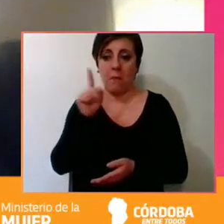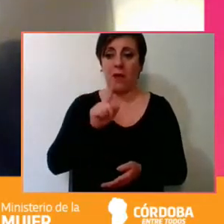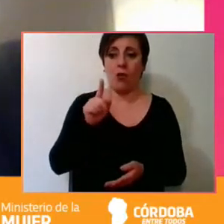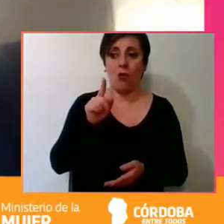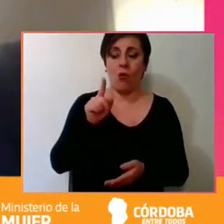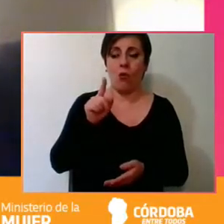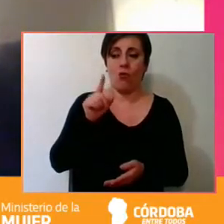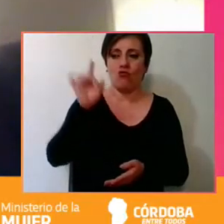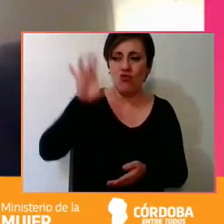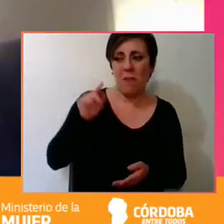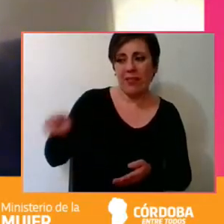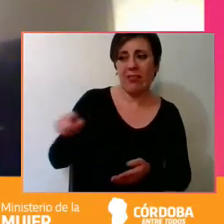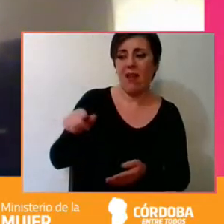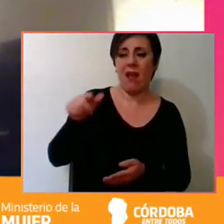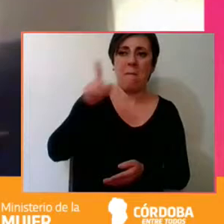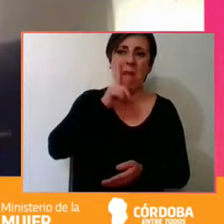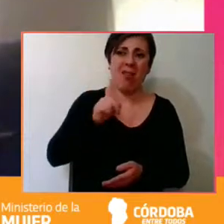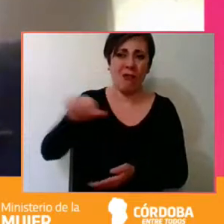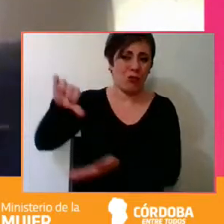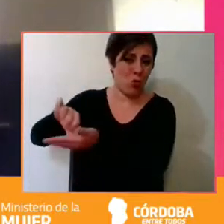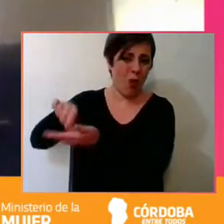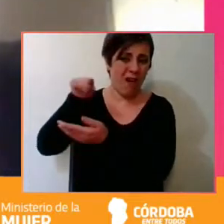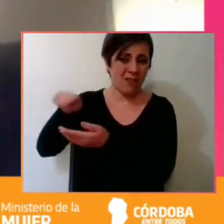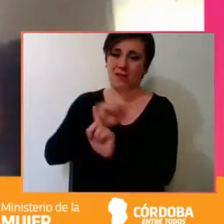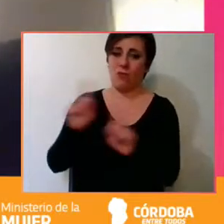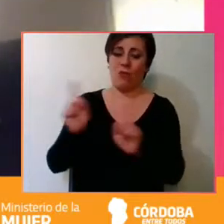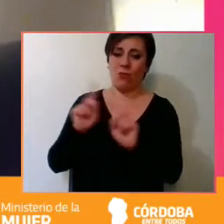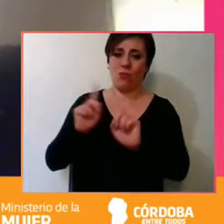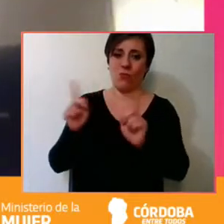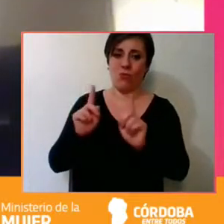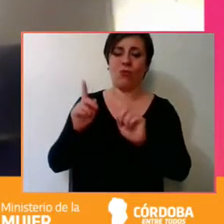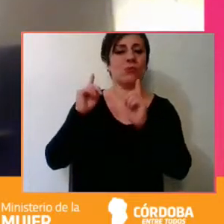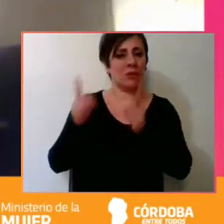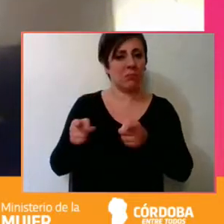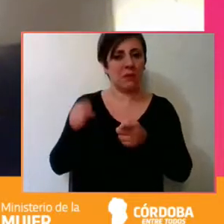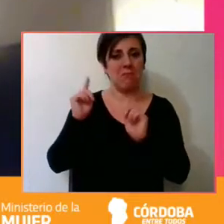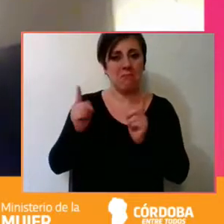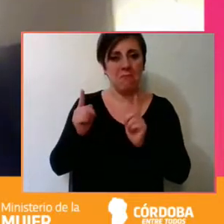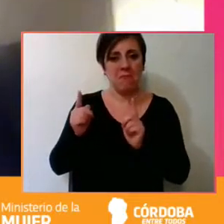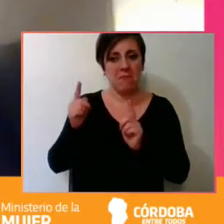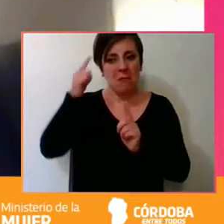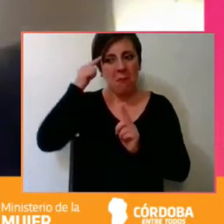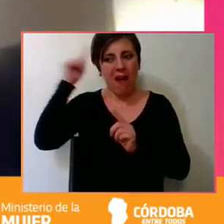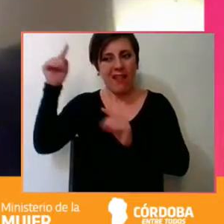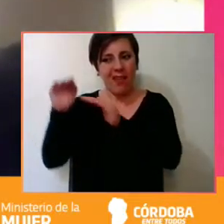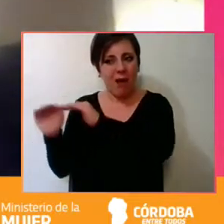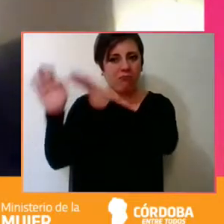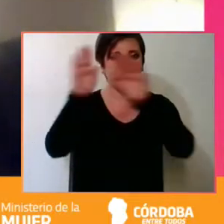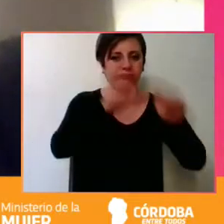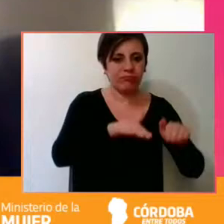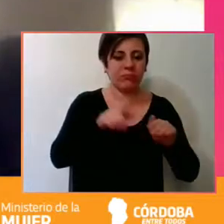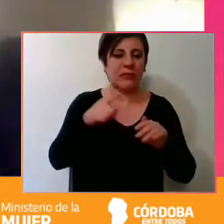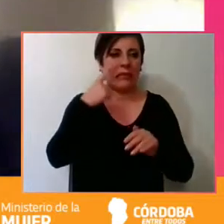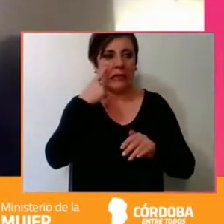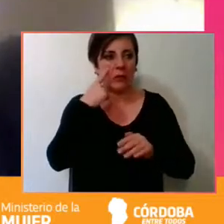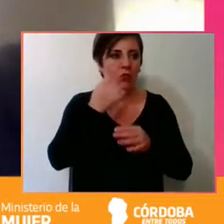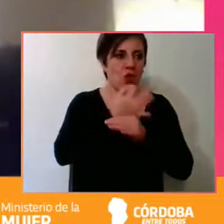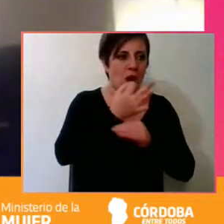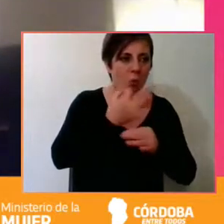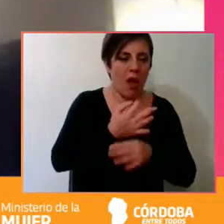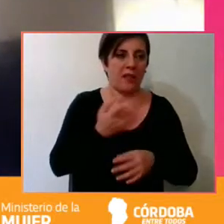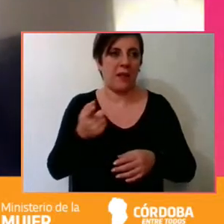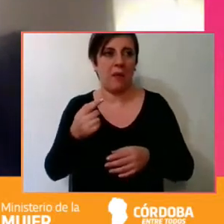lugar más peligroso. Necesariamente tenemos que trasladar esa misma consideración a las instituciones educativas, a